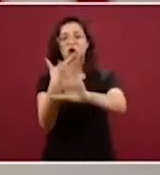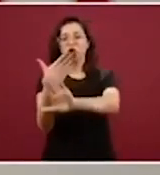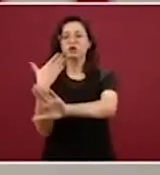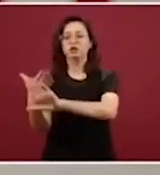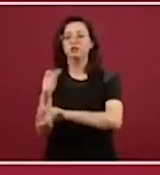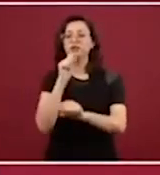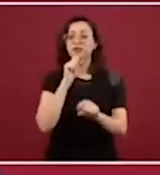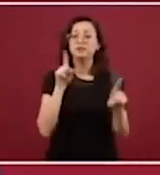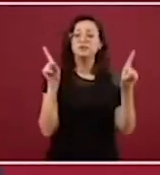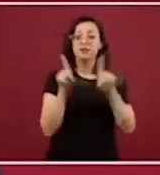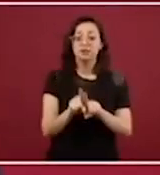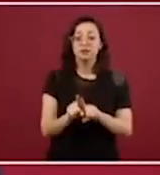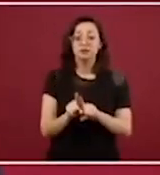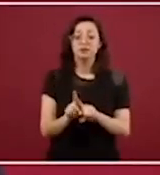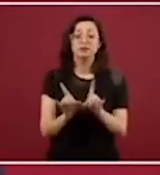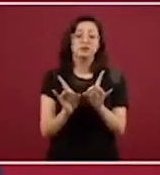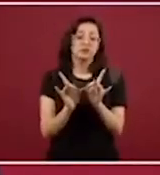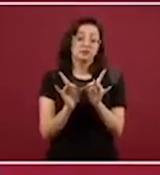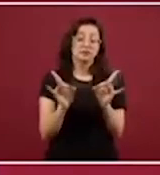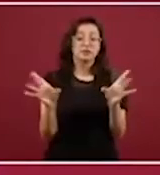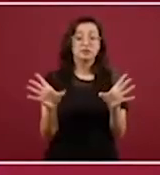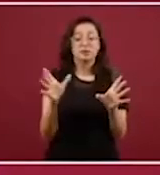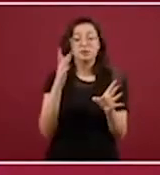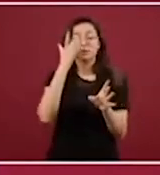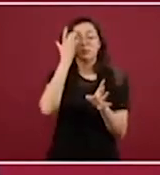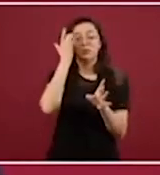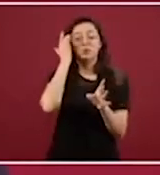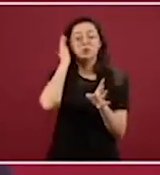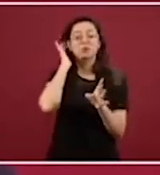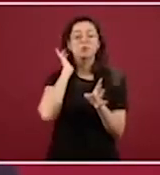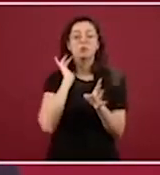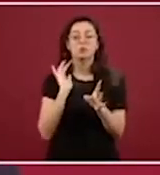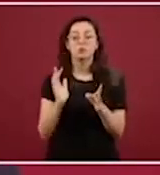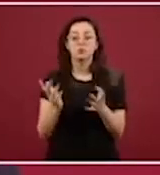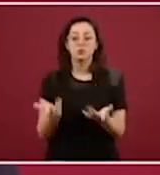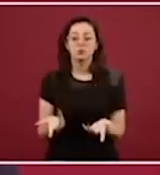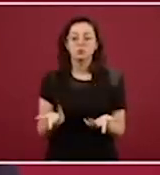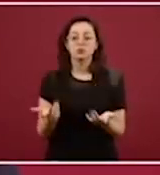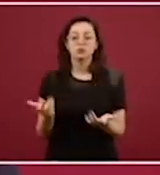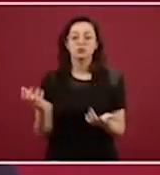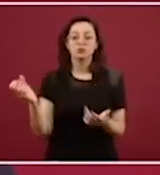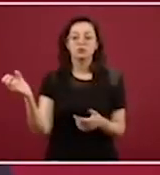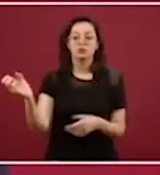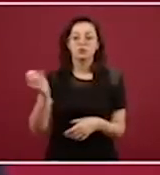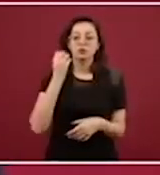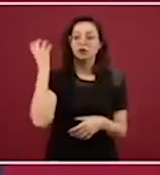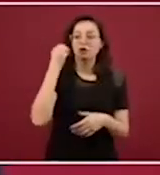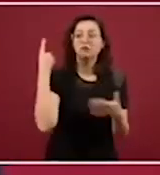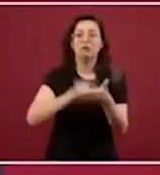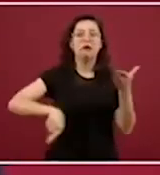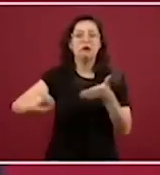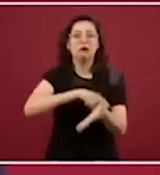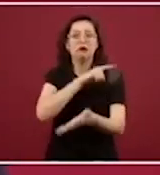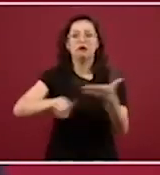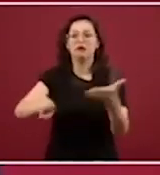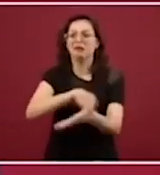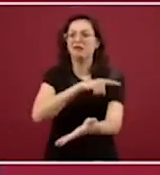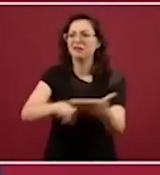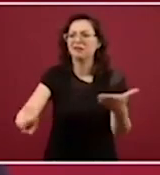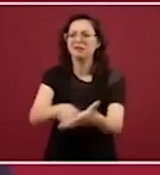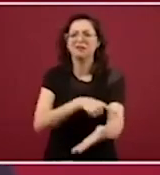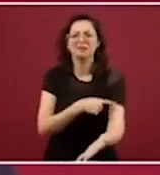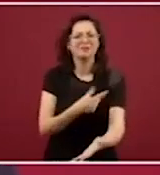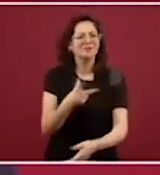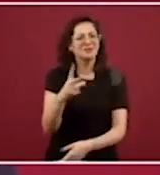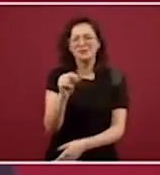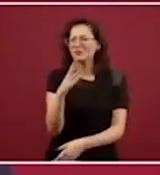una situación no adecuada de cancelaciones anticipadas de eventos. Hemos dicho desde el